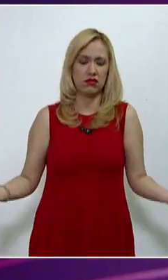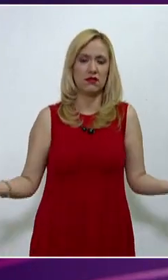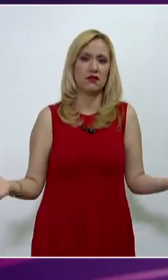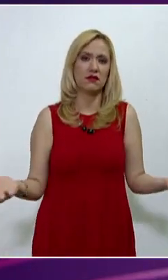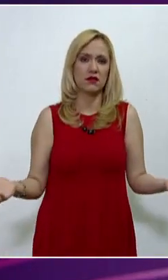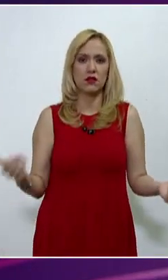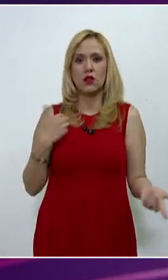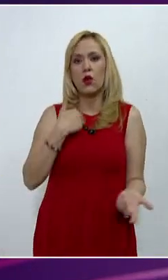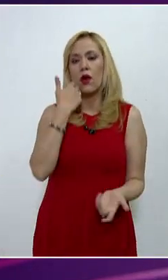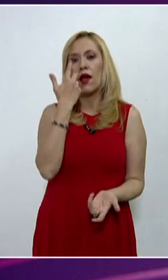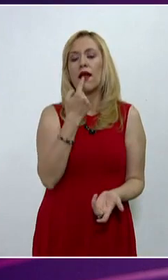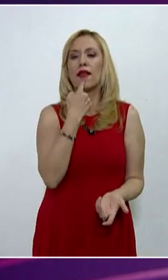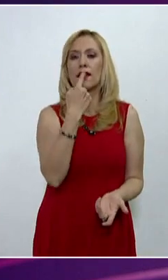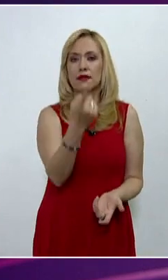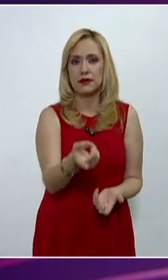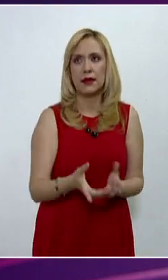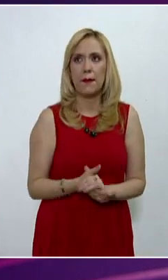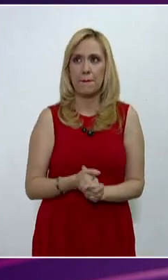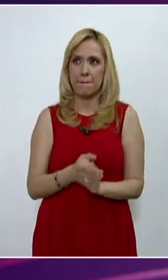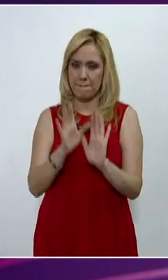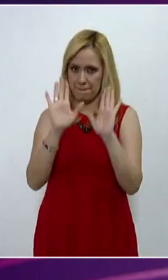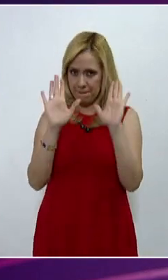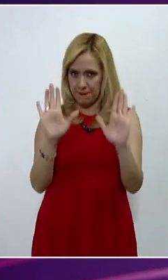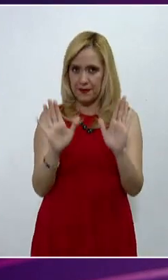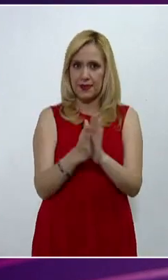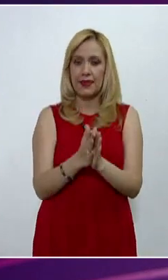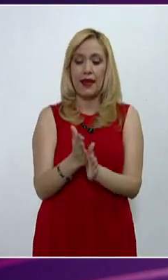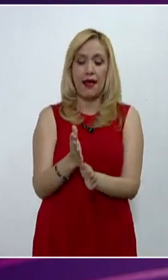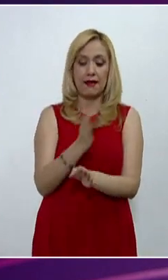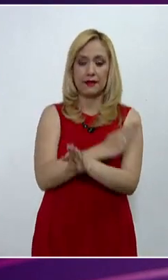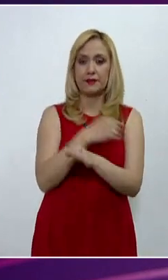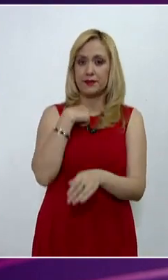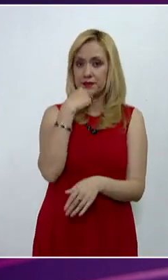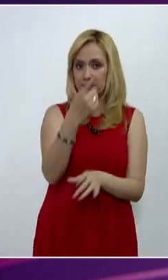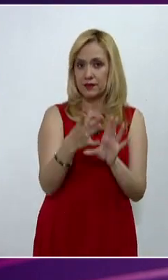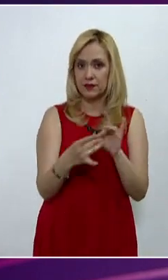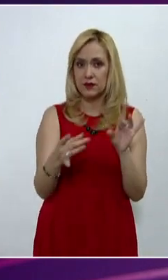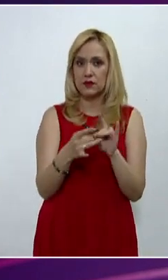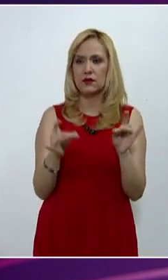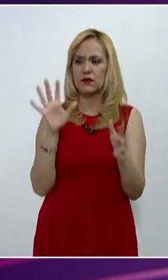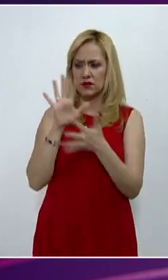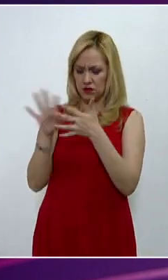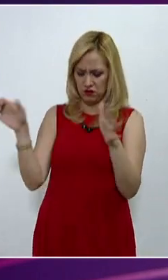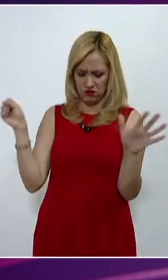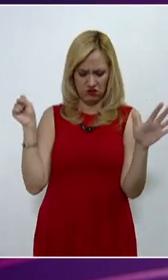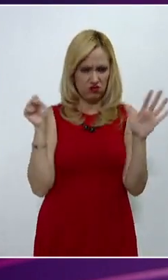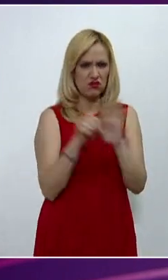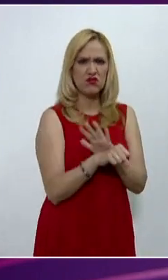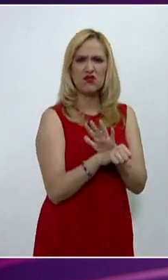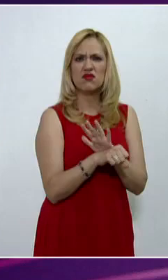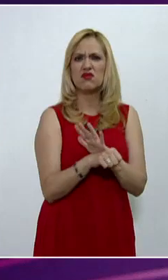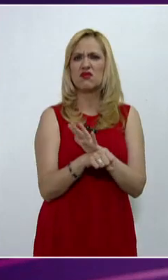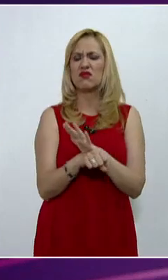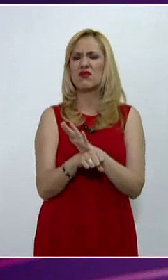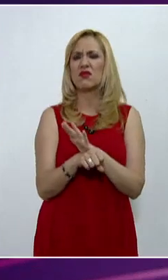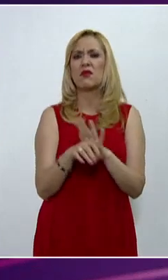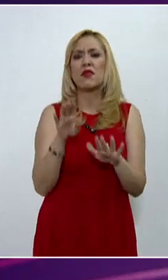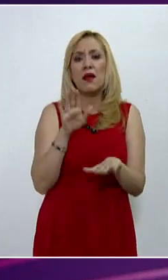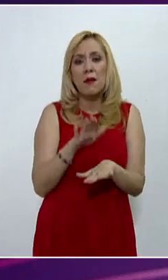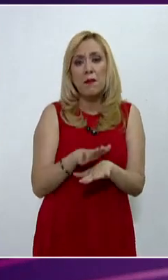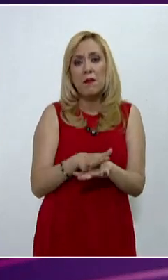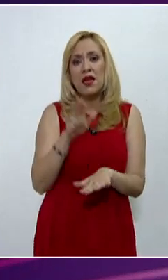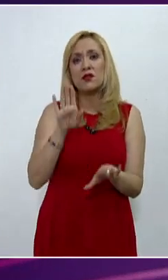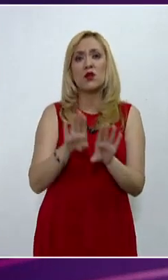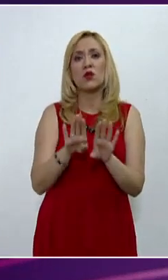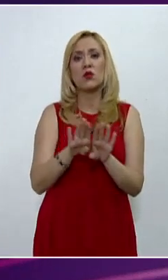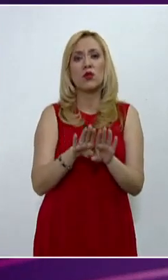a mí sí me gustaría hacer un matiz, porque decía yo en el anterior bloque que lo que ocurre con la prisión preventiva es aletargar las